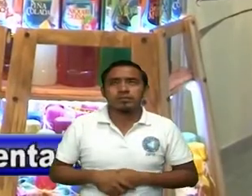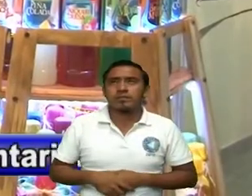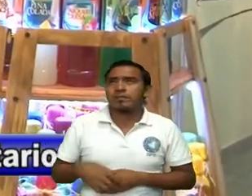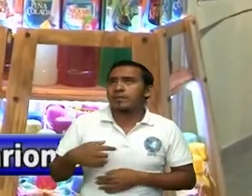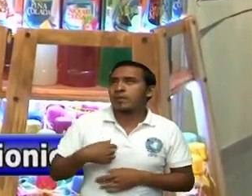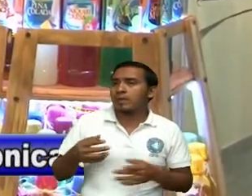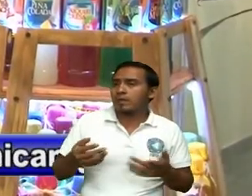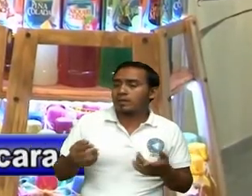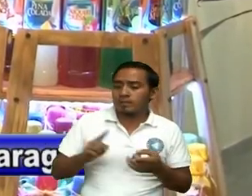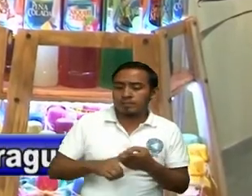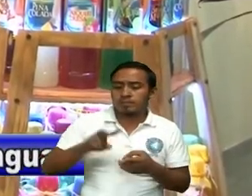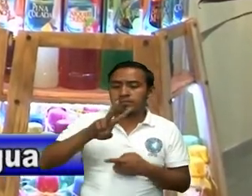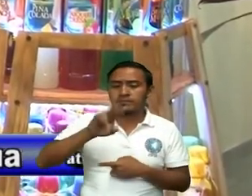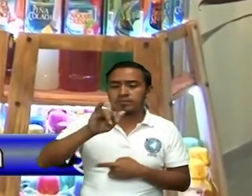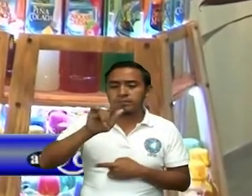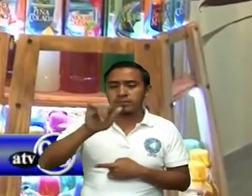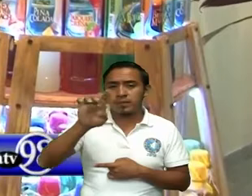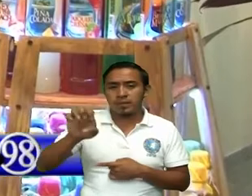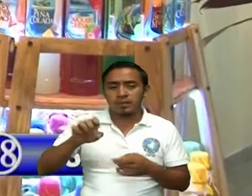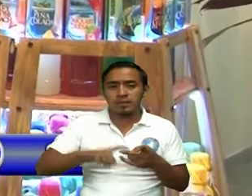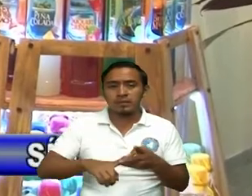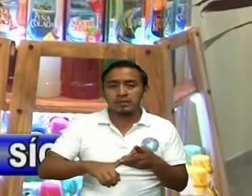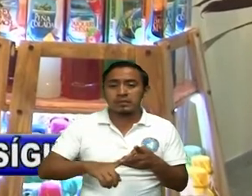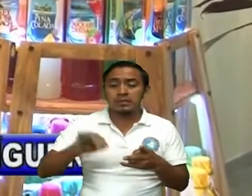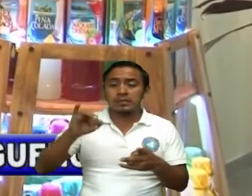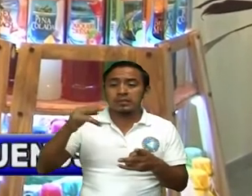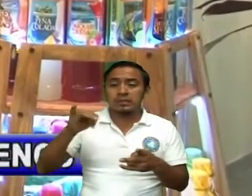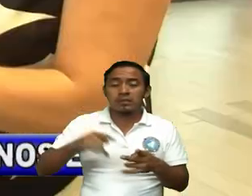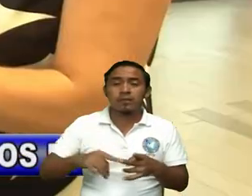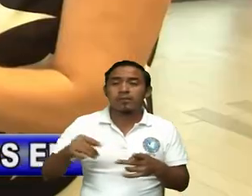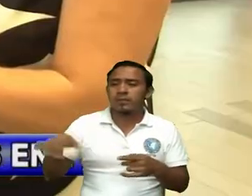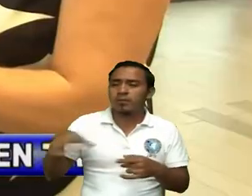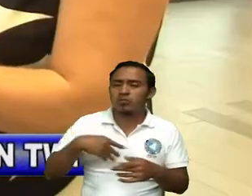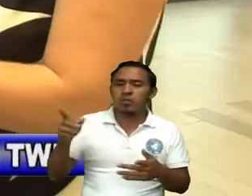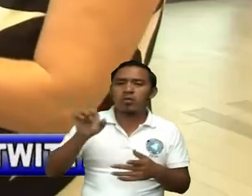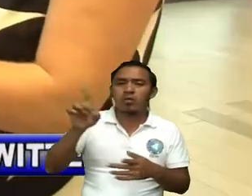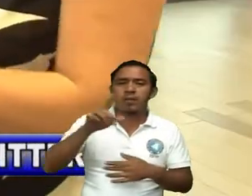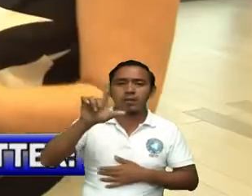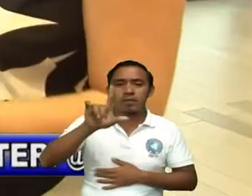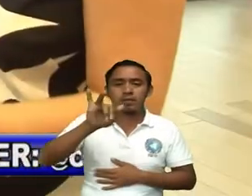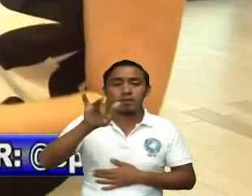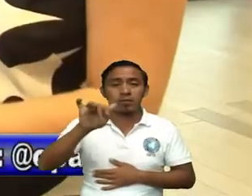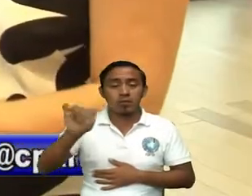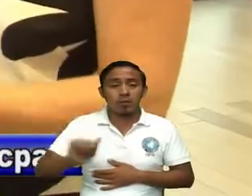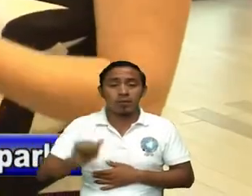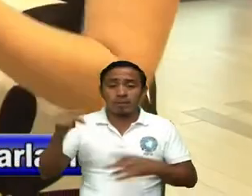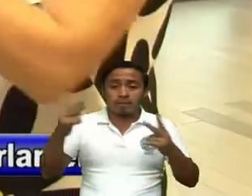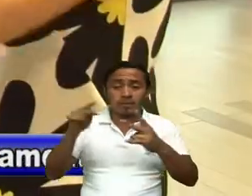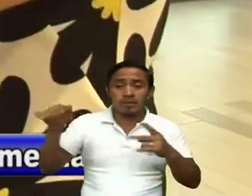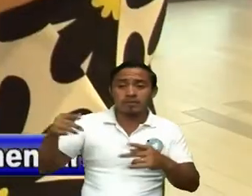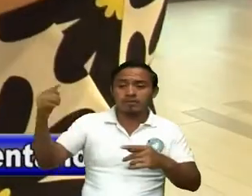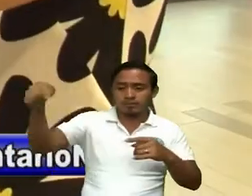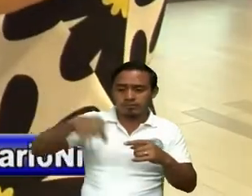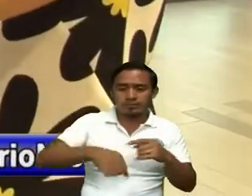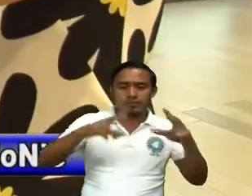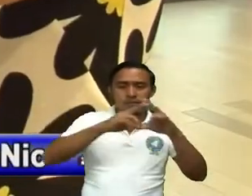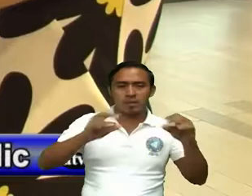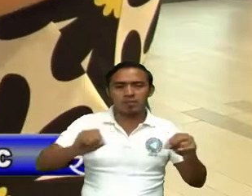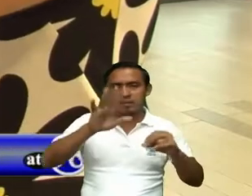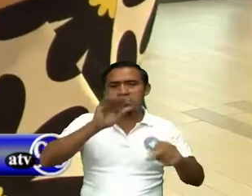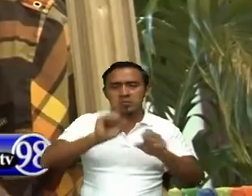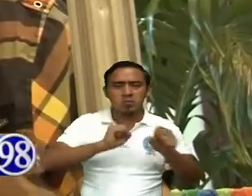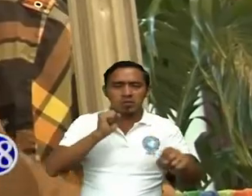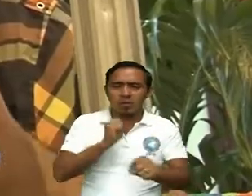Vitalis e Idre son una pareja de Lituania que llevan 5 años de vivir en Nicaragua, un país que para ellos brinda